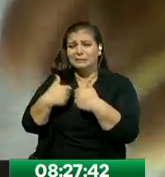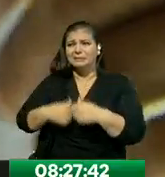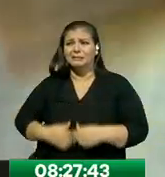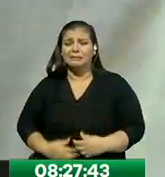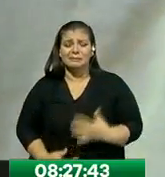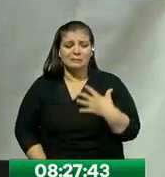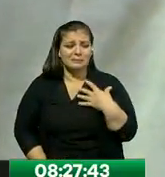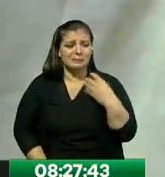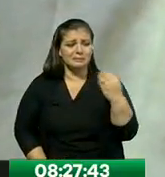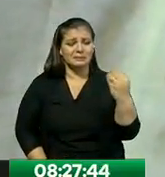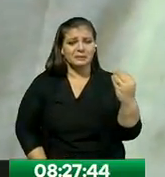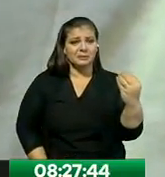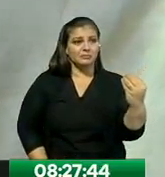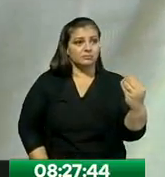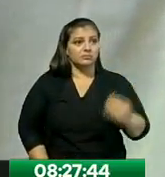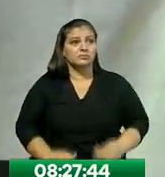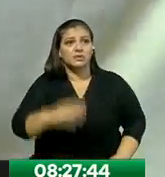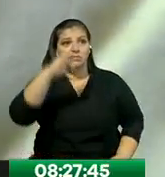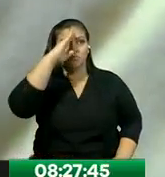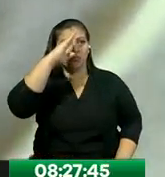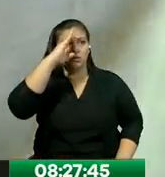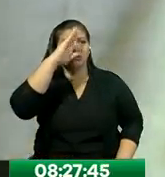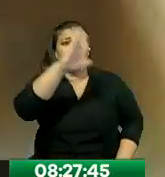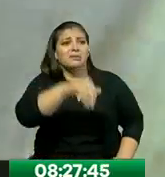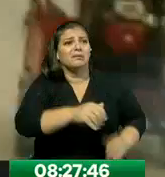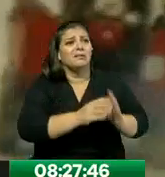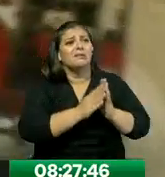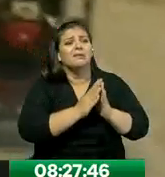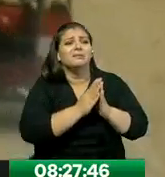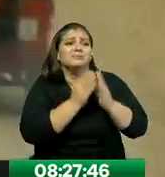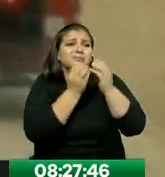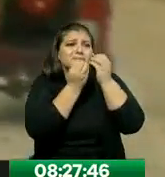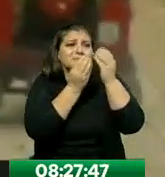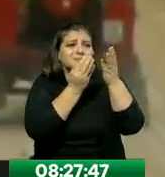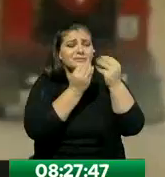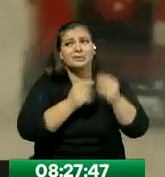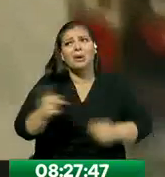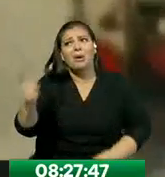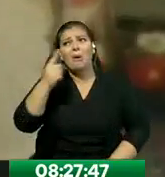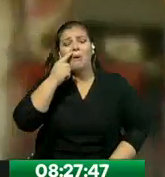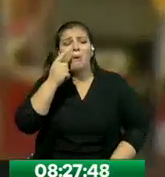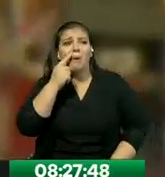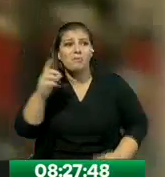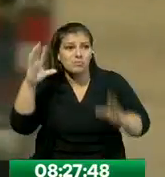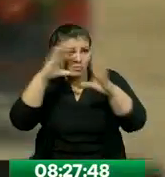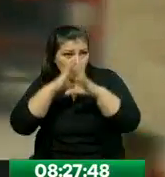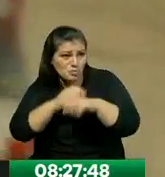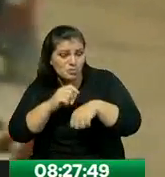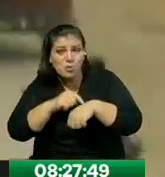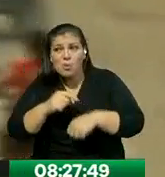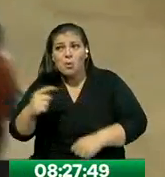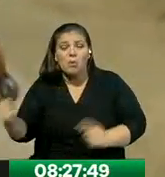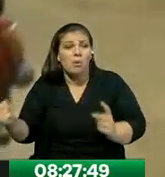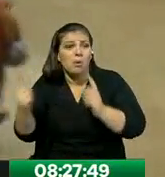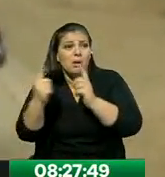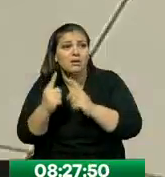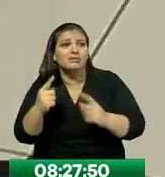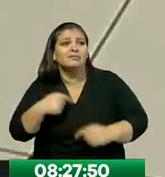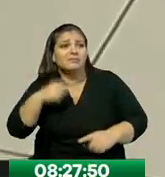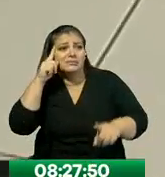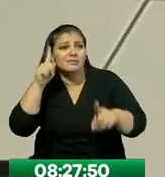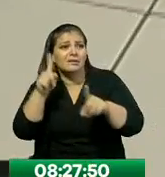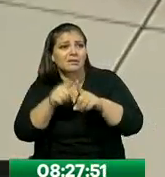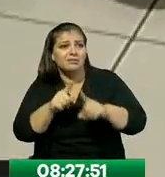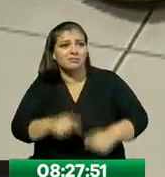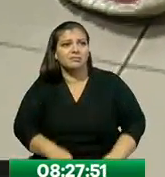laditos y nosotros nos escondimos. Mi yerno llevó un bate, le iban a dar, sino que llegaron los policías.